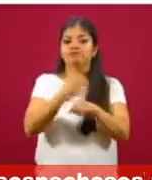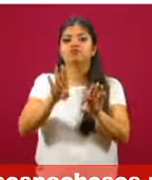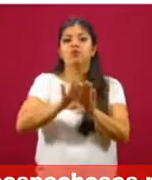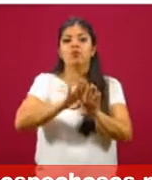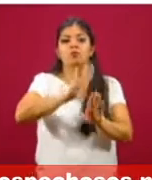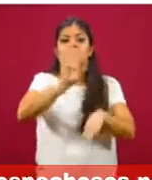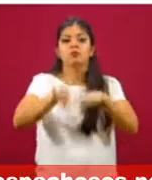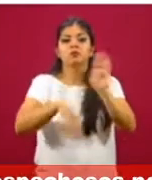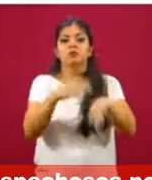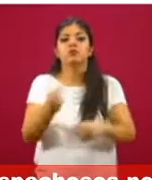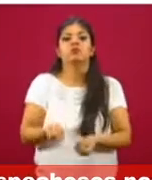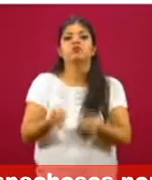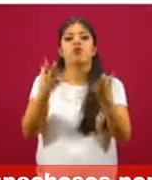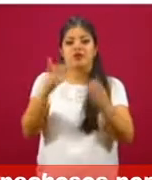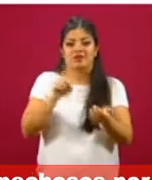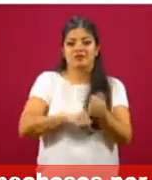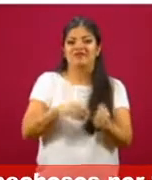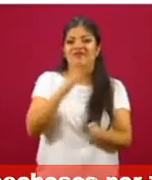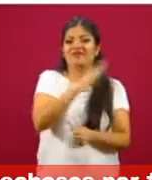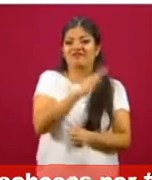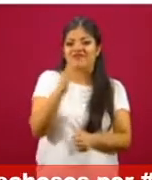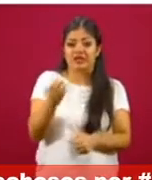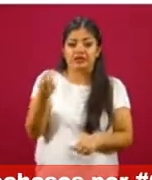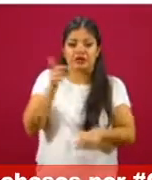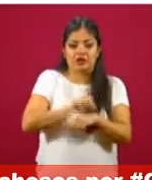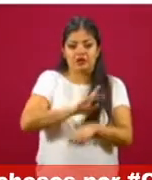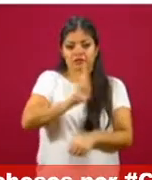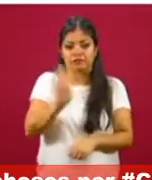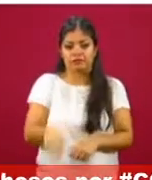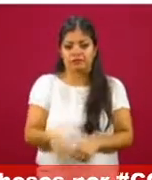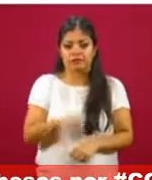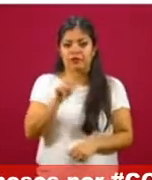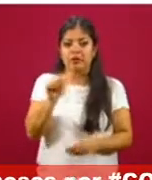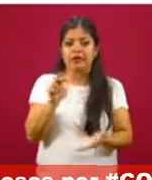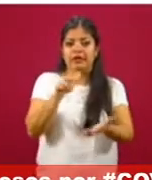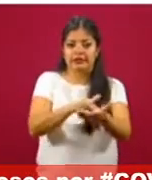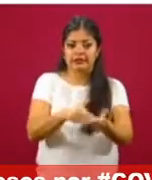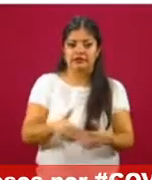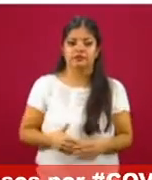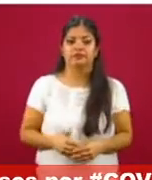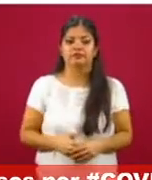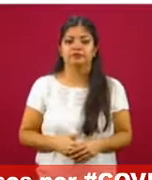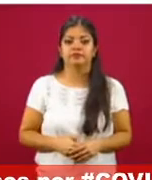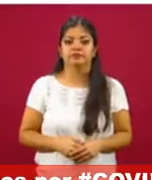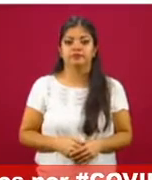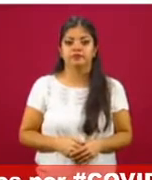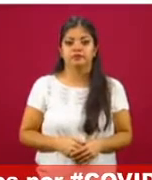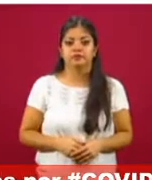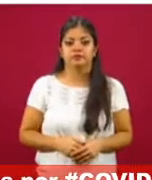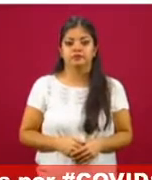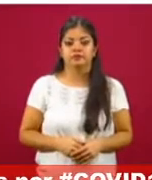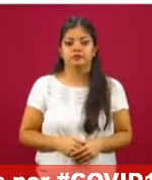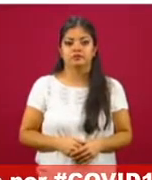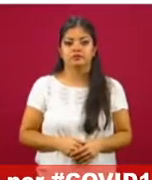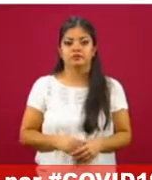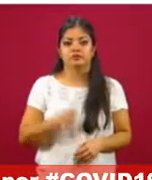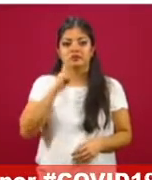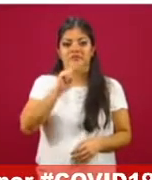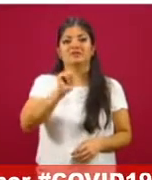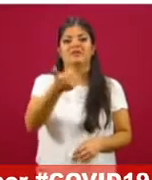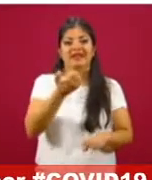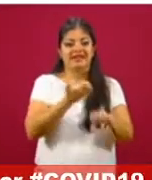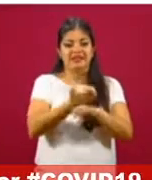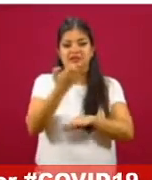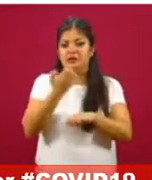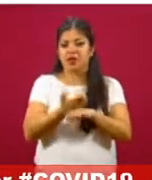mortalidad de acuerdo a la fecha de ocurrencia y a la fecha de registro. La siguiente. Aquí se ve por entidad federativa, no